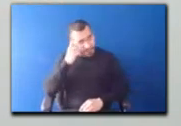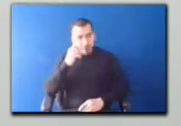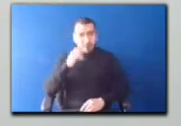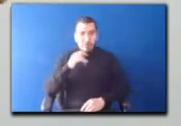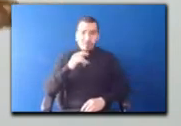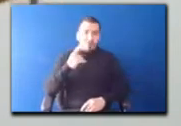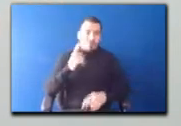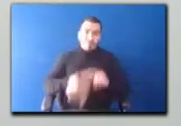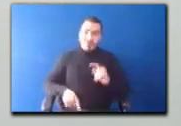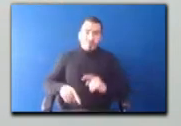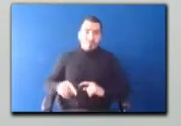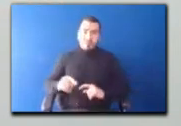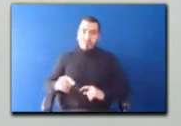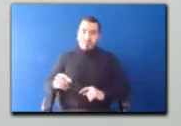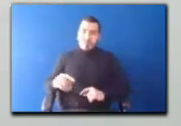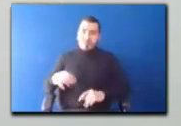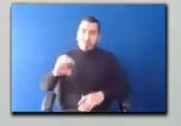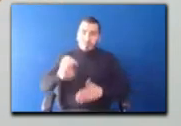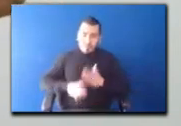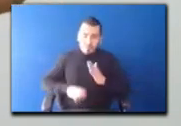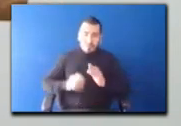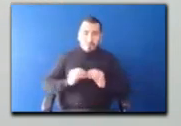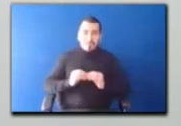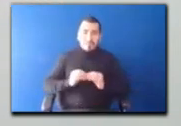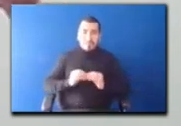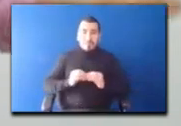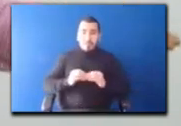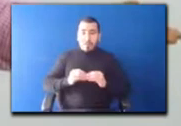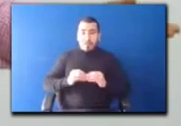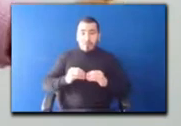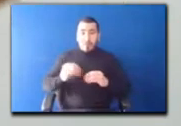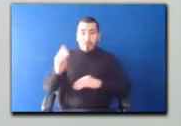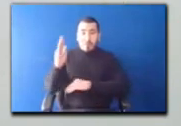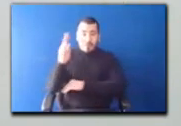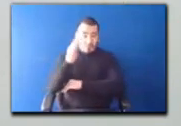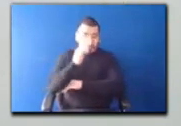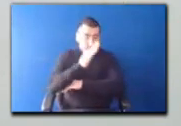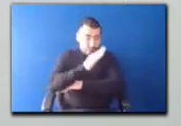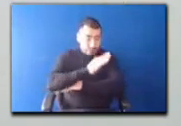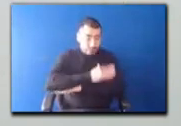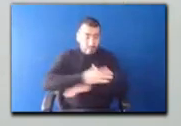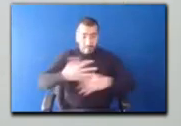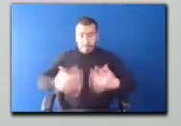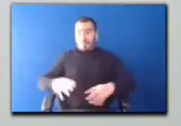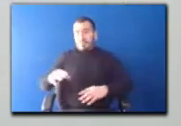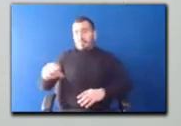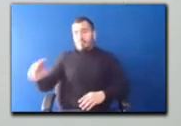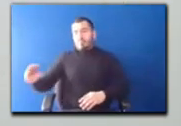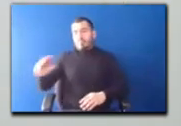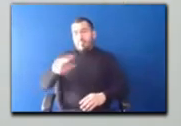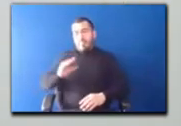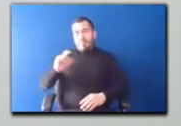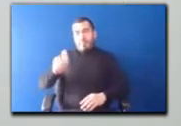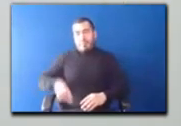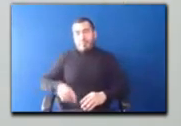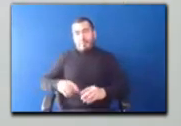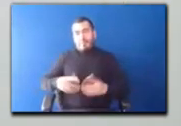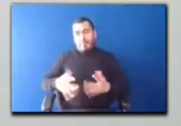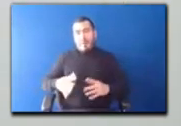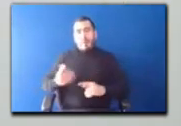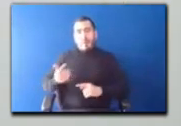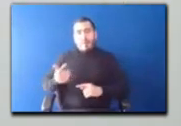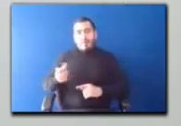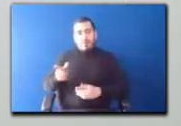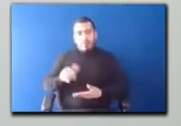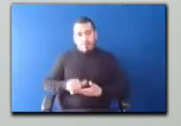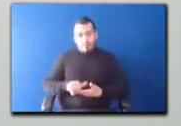y al final del día, de manera automática, el banco debe revisar y devolver y reintegrar a la cuenta ese valor. Ese es un estándar